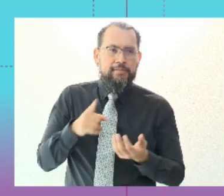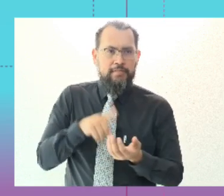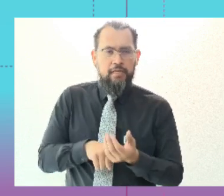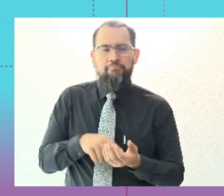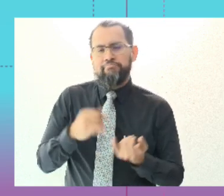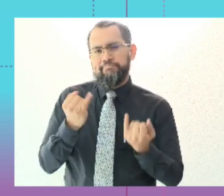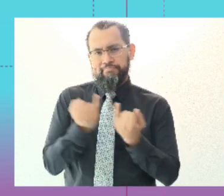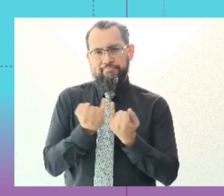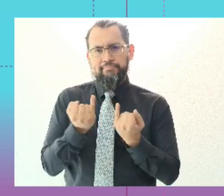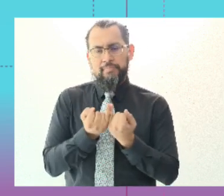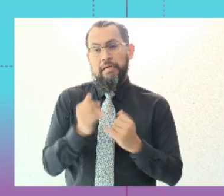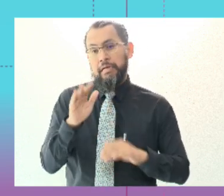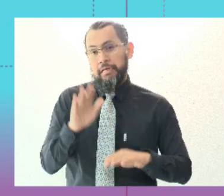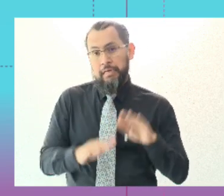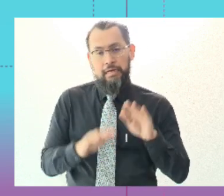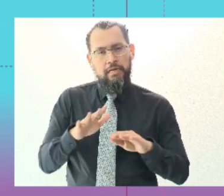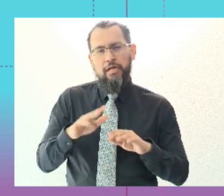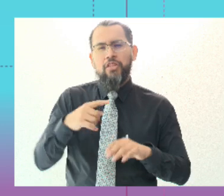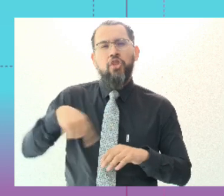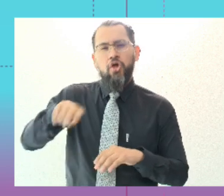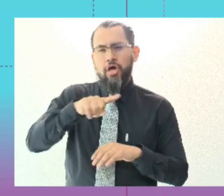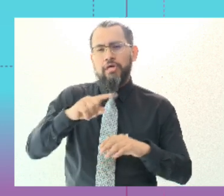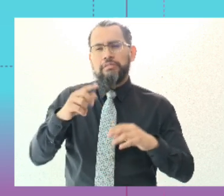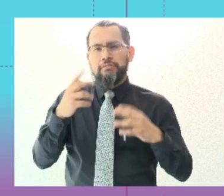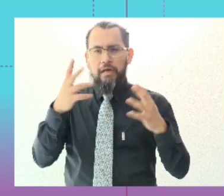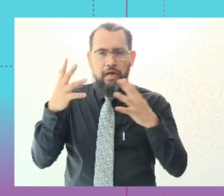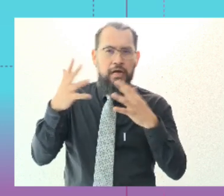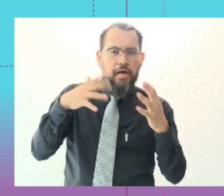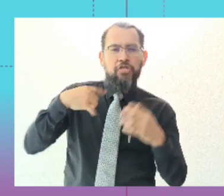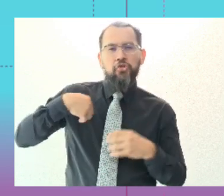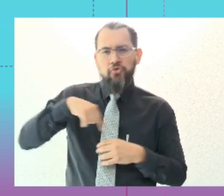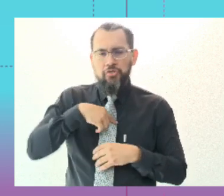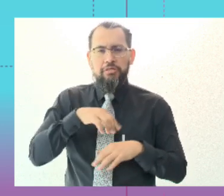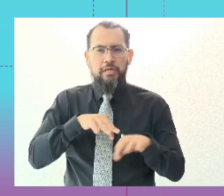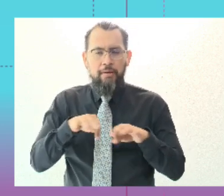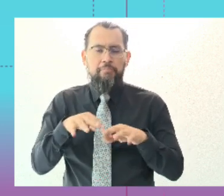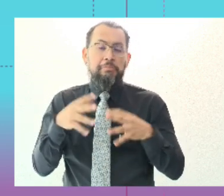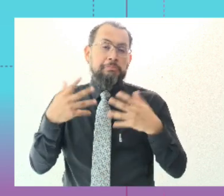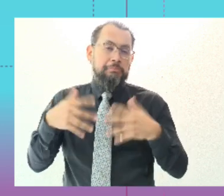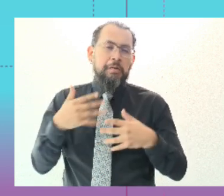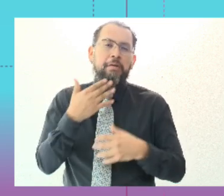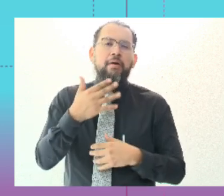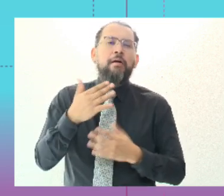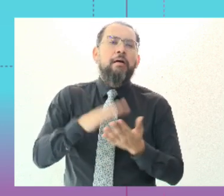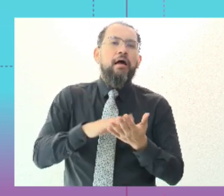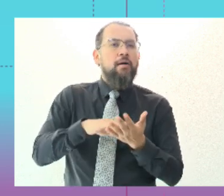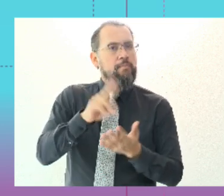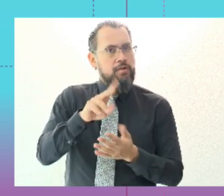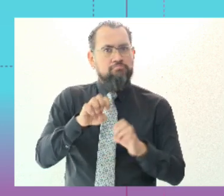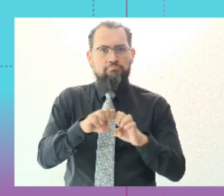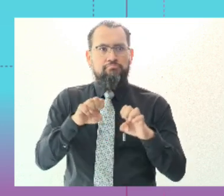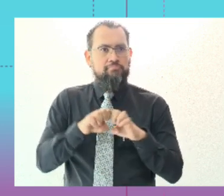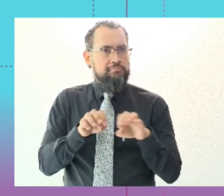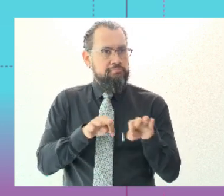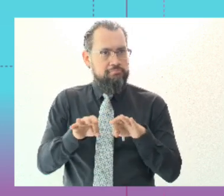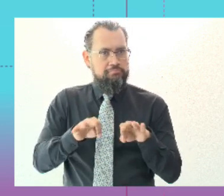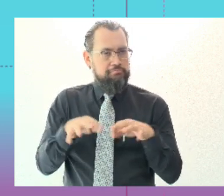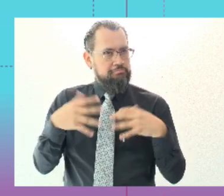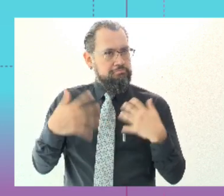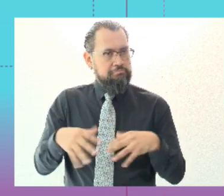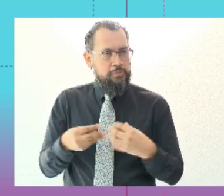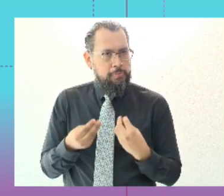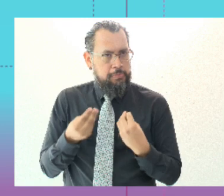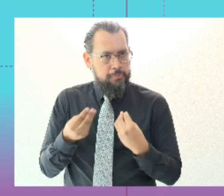que reconocer, a veces nos llevamos los aplausos algunos de nosotros, pero en realidad hay un equipo de trabajo muy fuerte